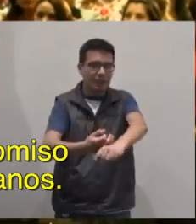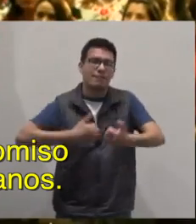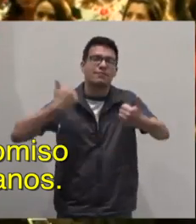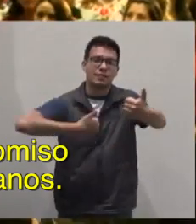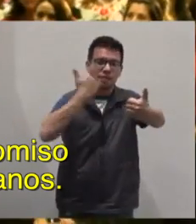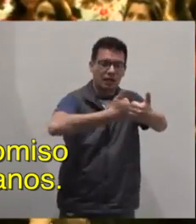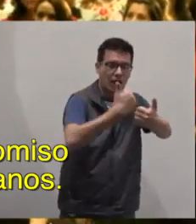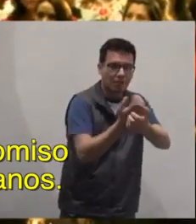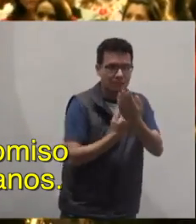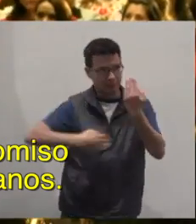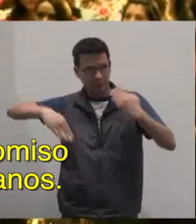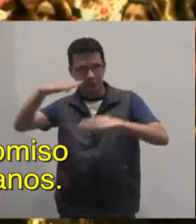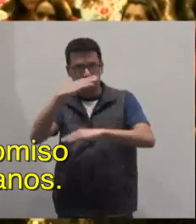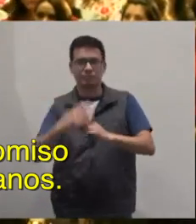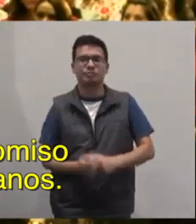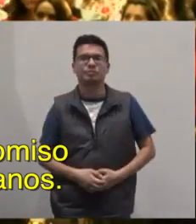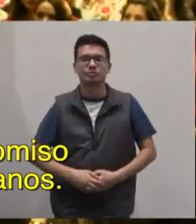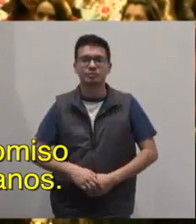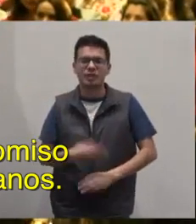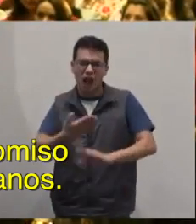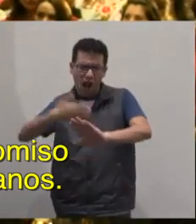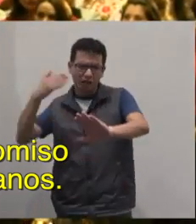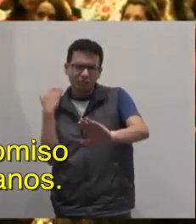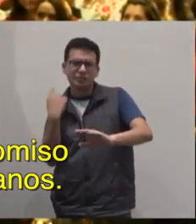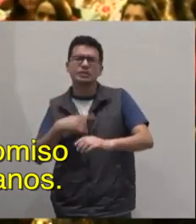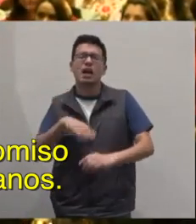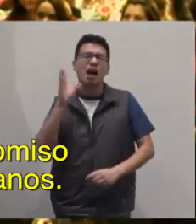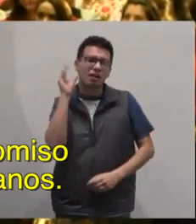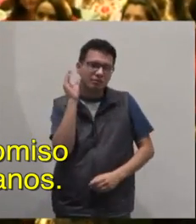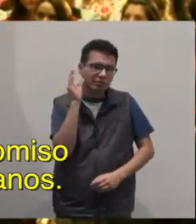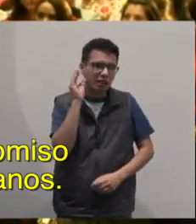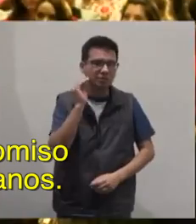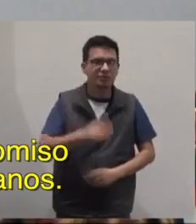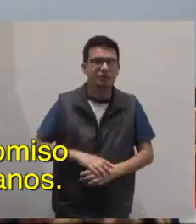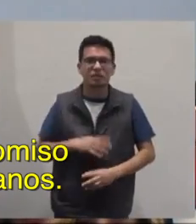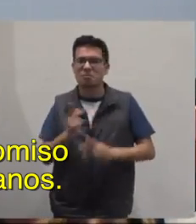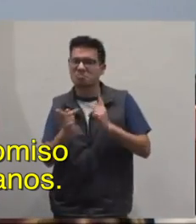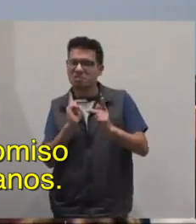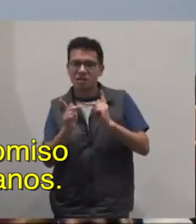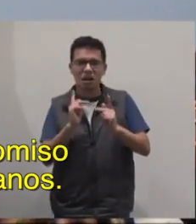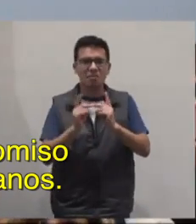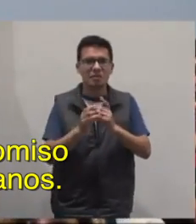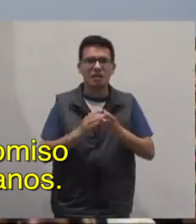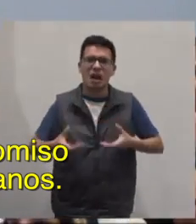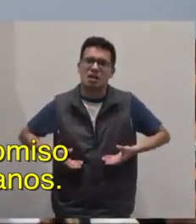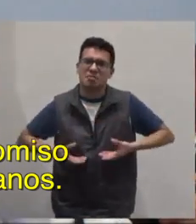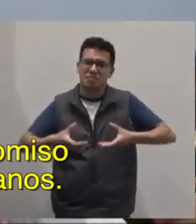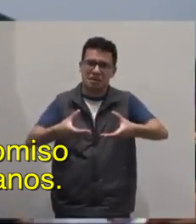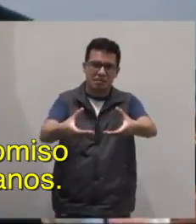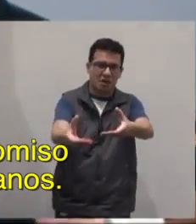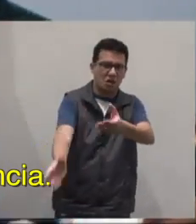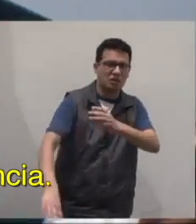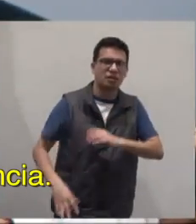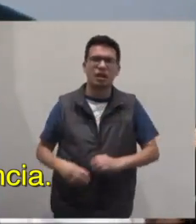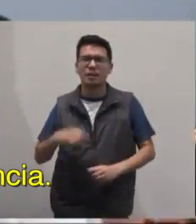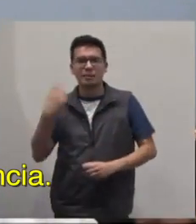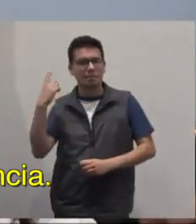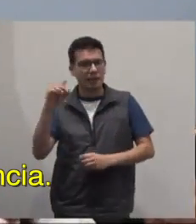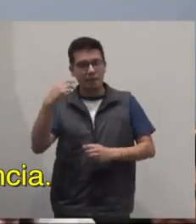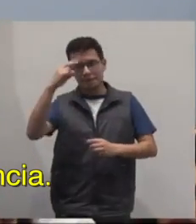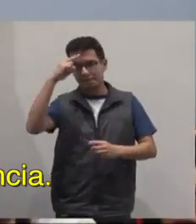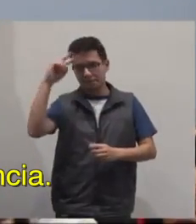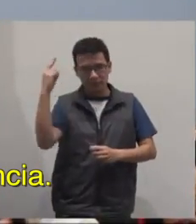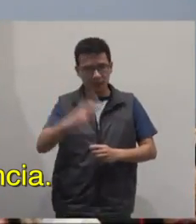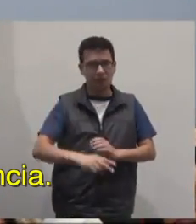será el eje central de su gobierno y principal compromiso para garantizar el acceso de los derechos de los mexicanos. Afirmó que